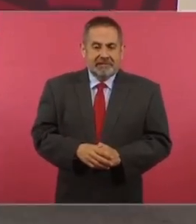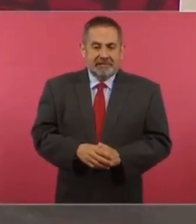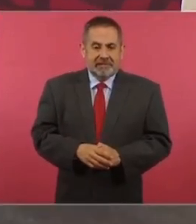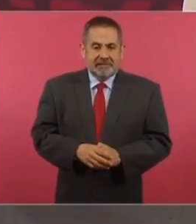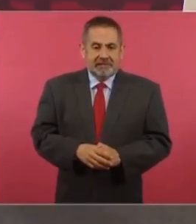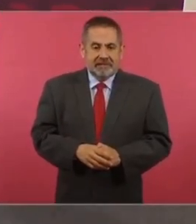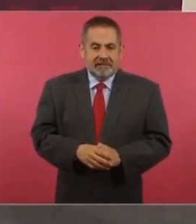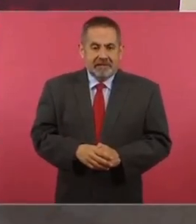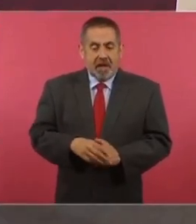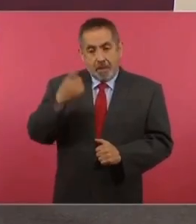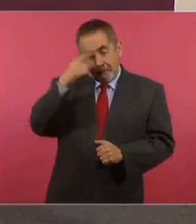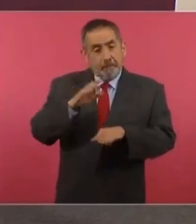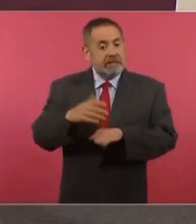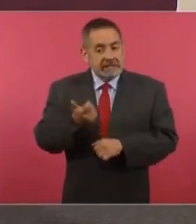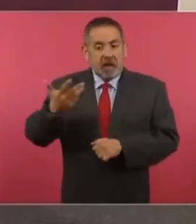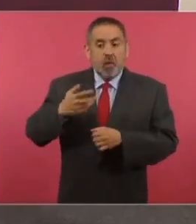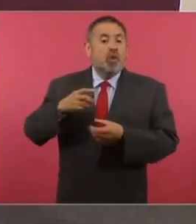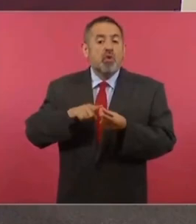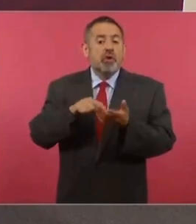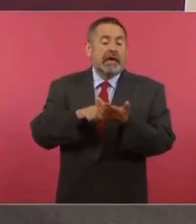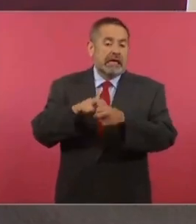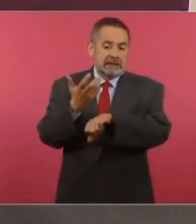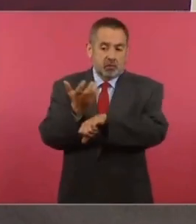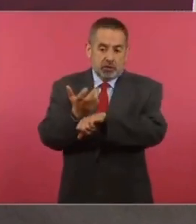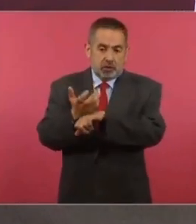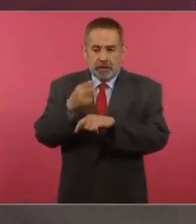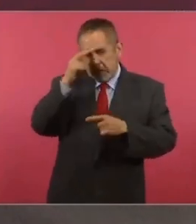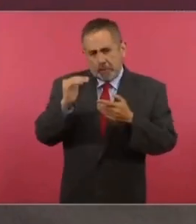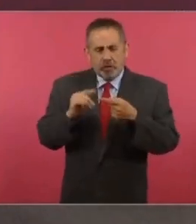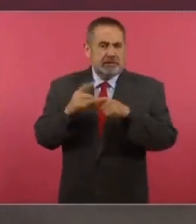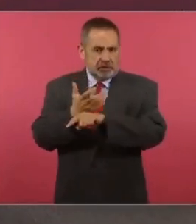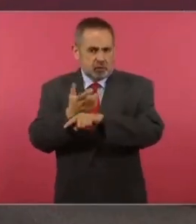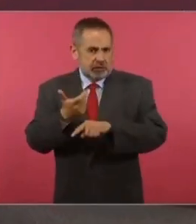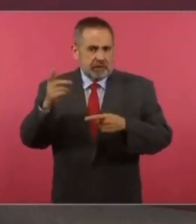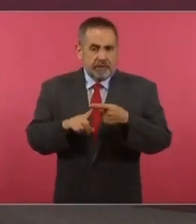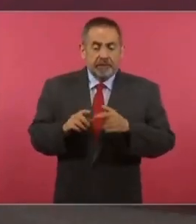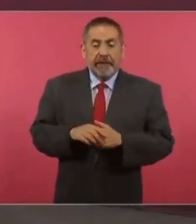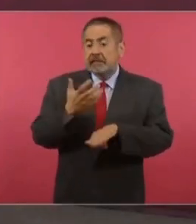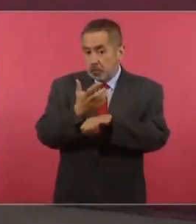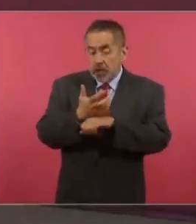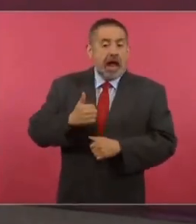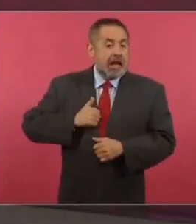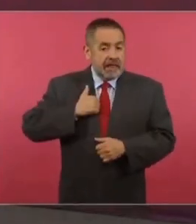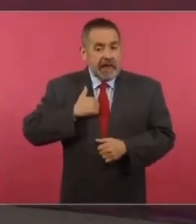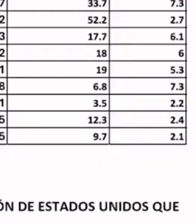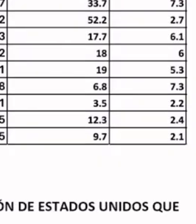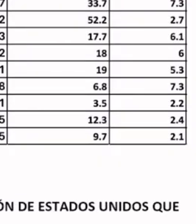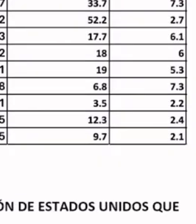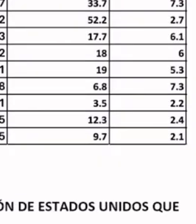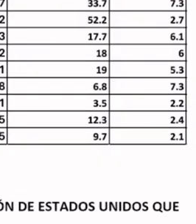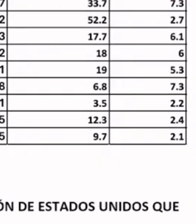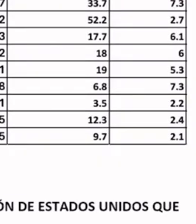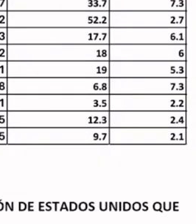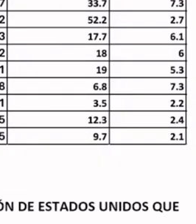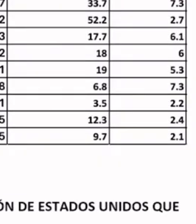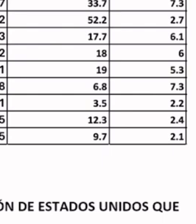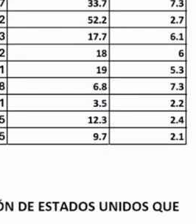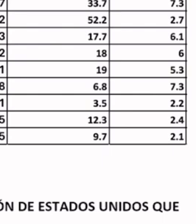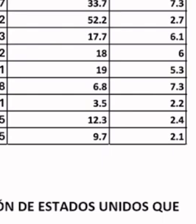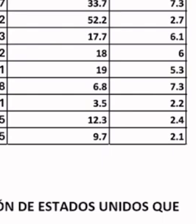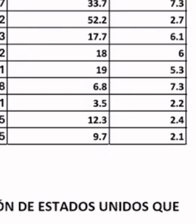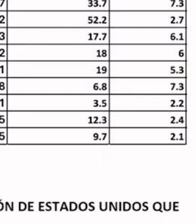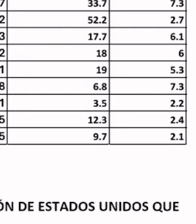es más caro en Estados Unidos que en México Estados Unidos Canadá y México el costo